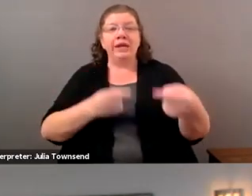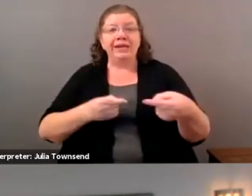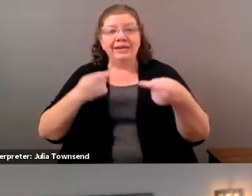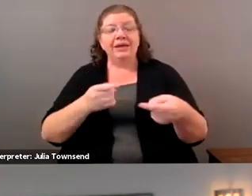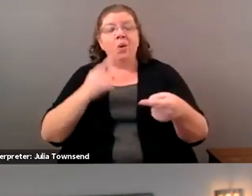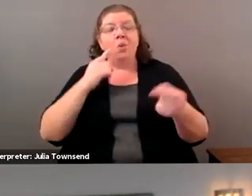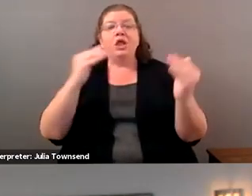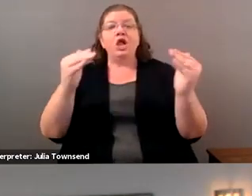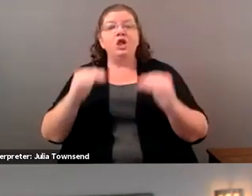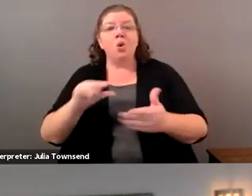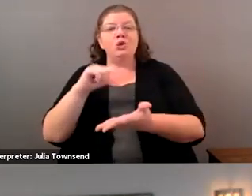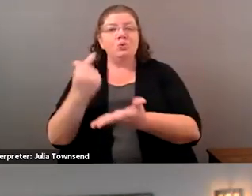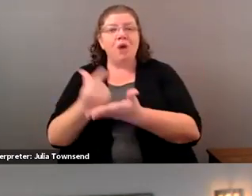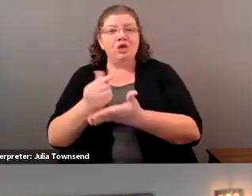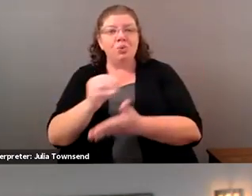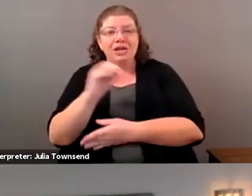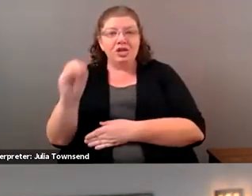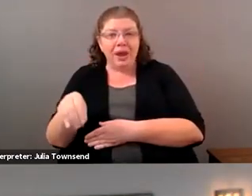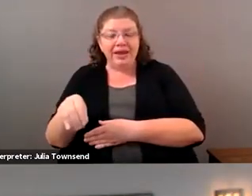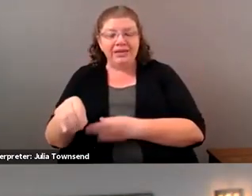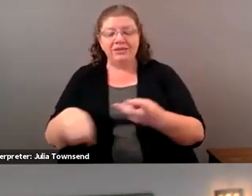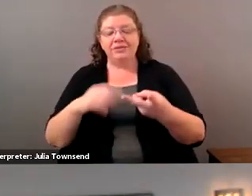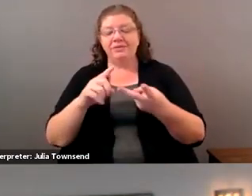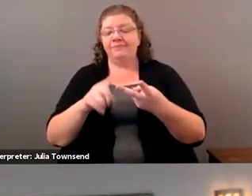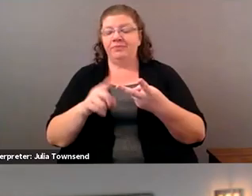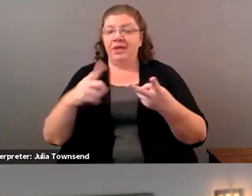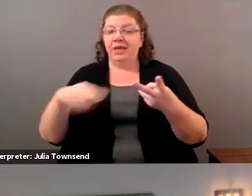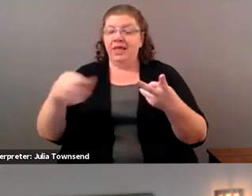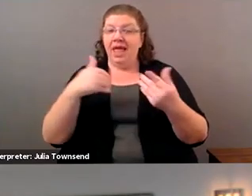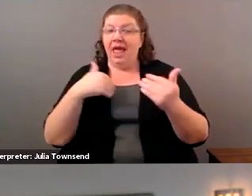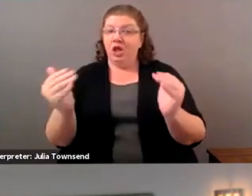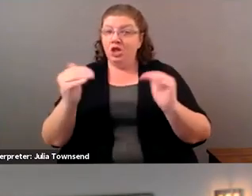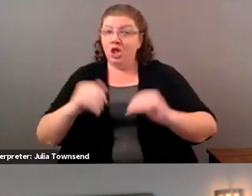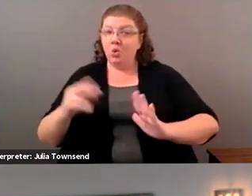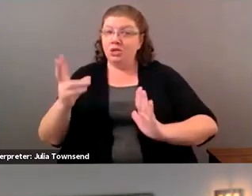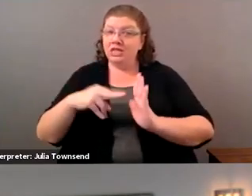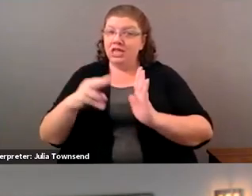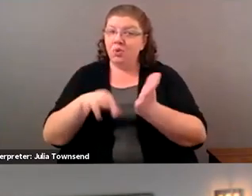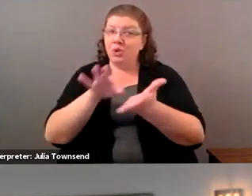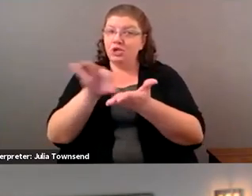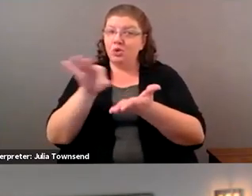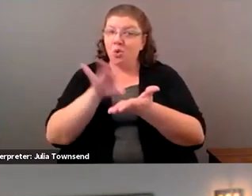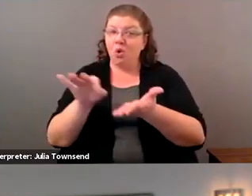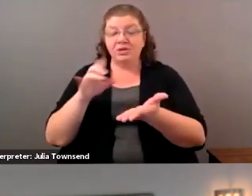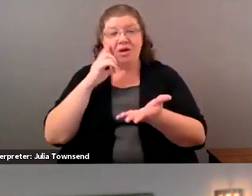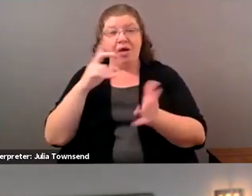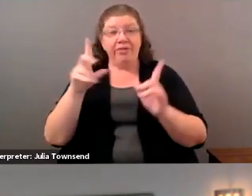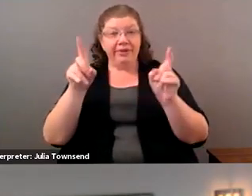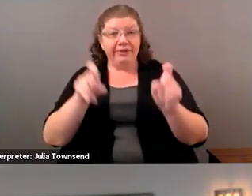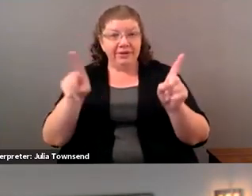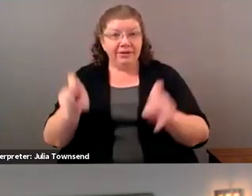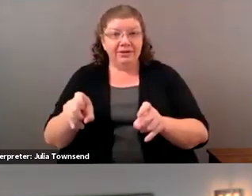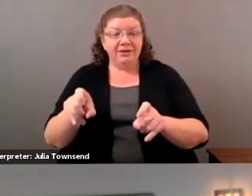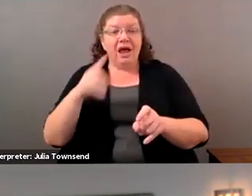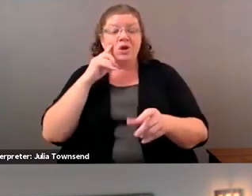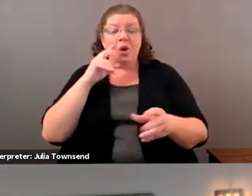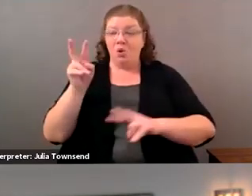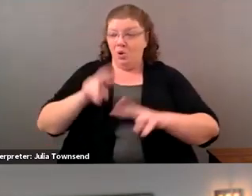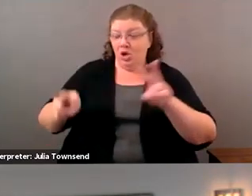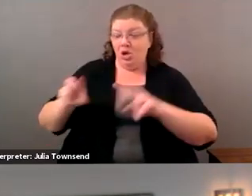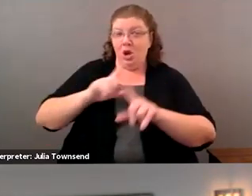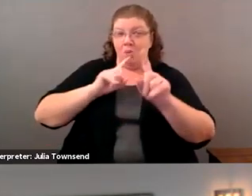tendrían los menores índices de graduación glow si van a tener las puntuaciones más bajas en el cap y sé que ustedes no más y teniendo